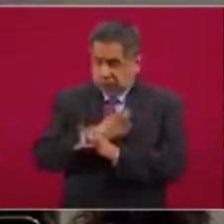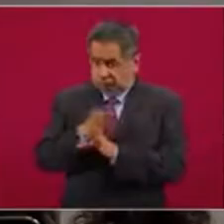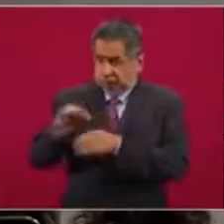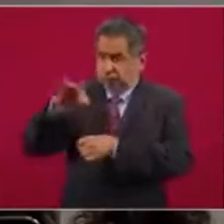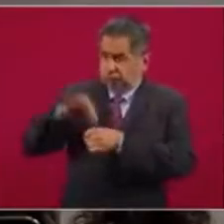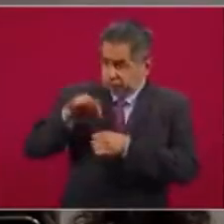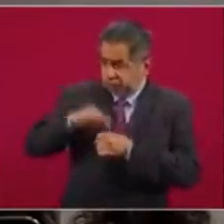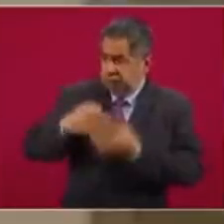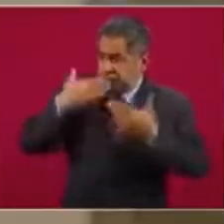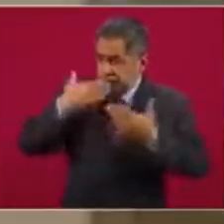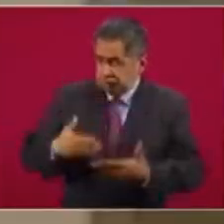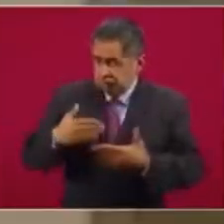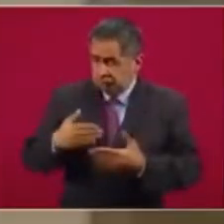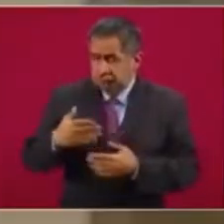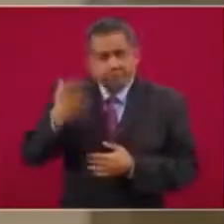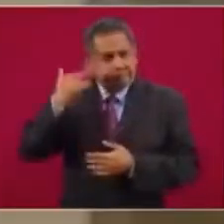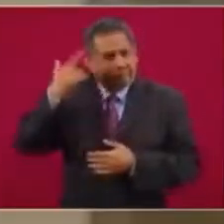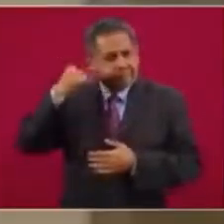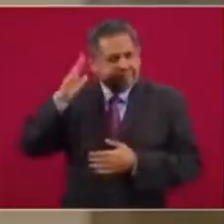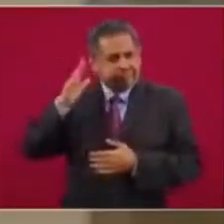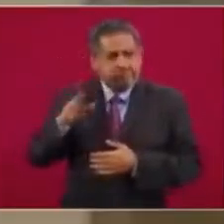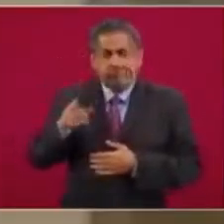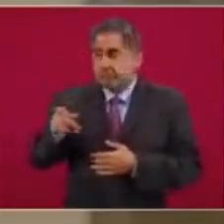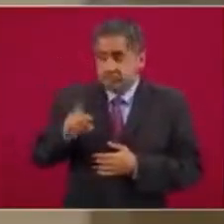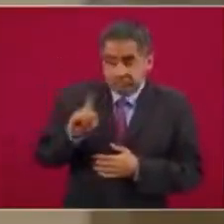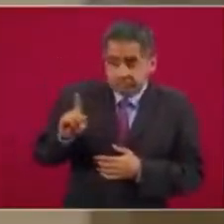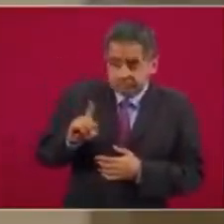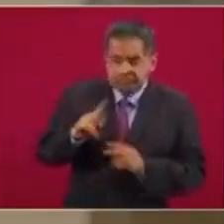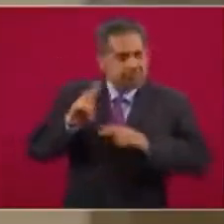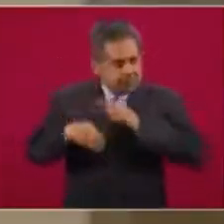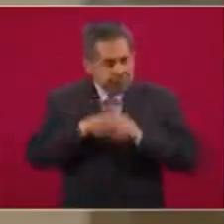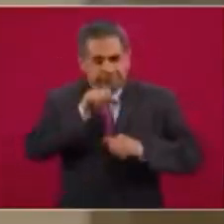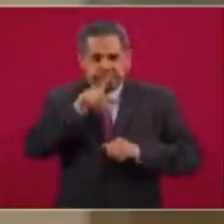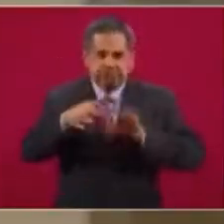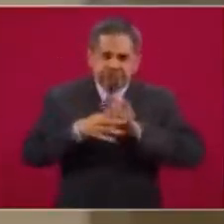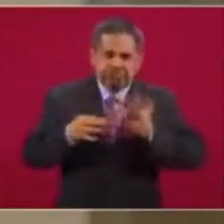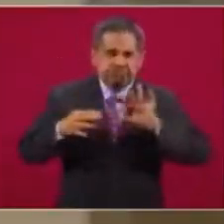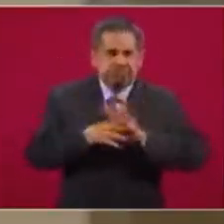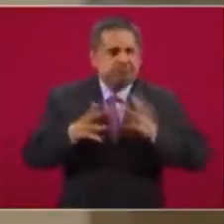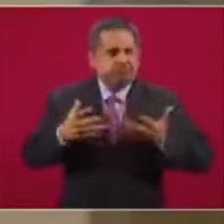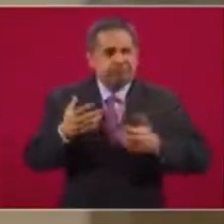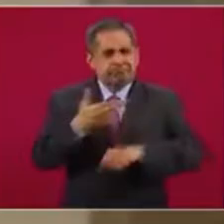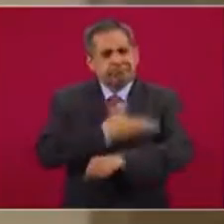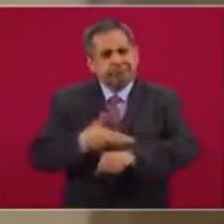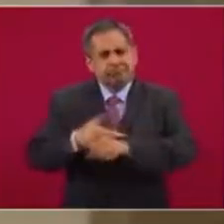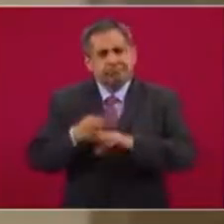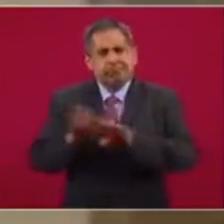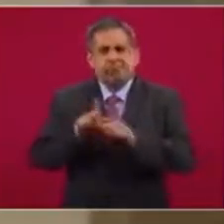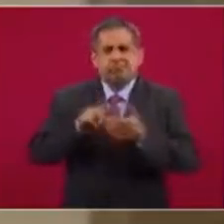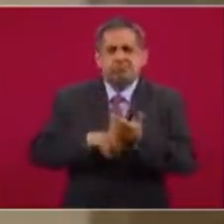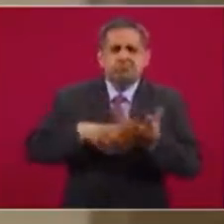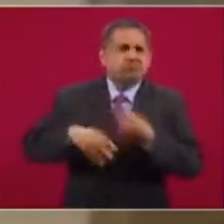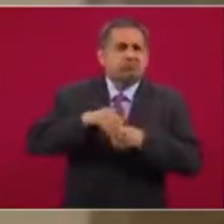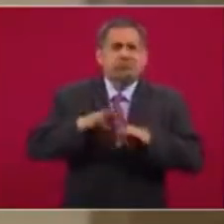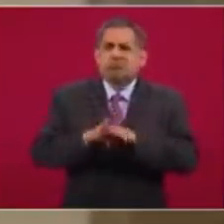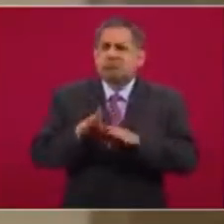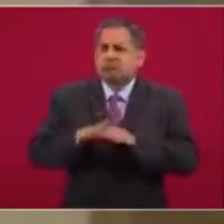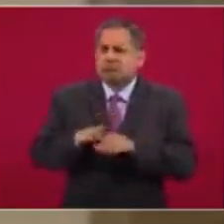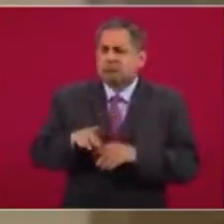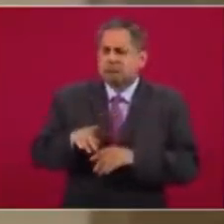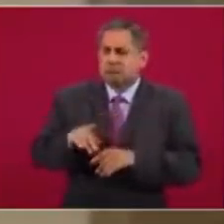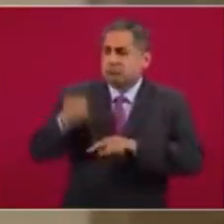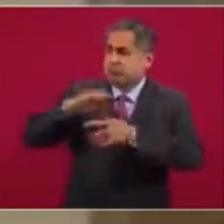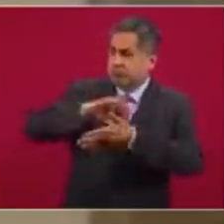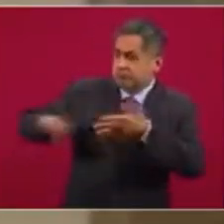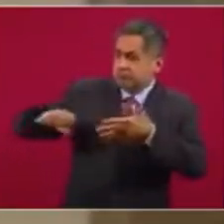como lo hicieron en primera instancia, comenzaría en Jalisco a emprender diversas acciones para recuperar